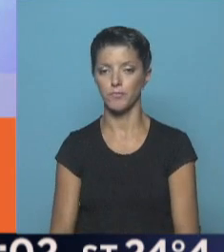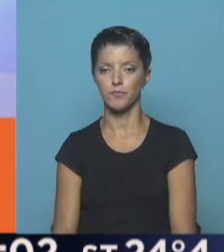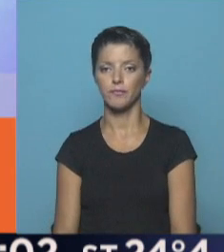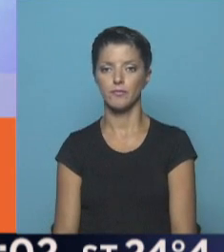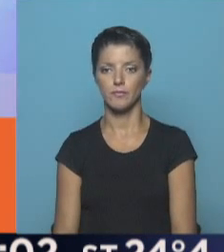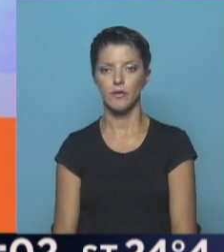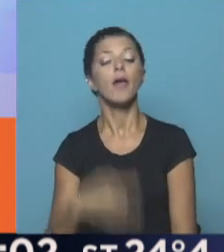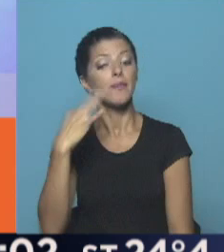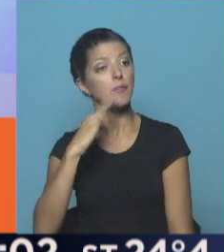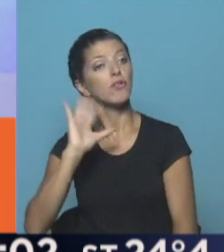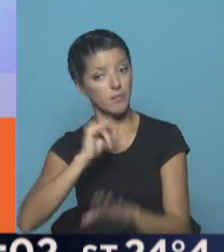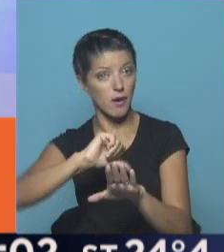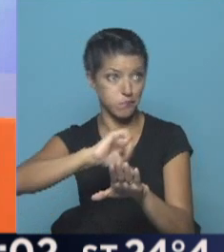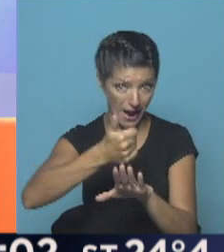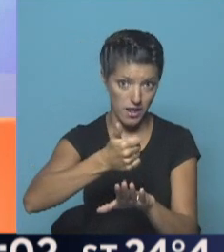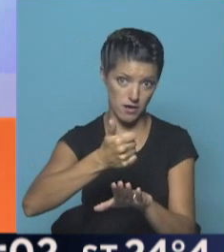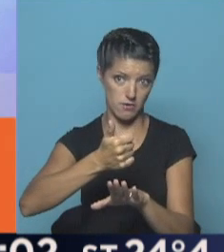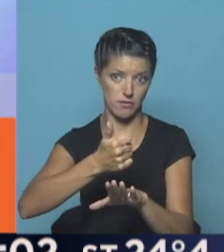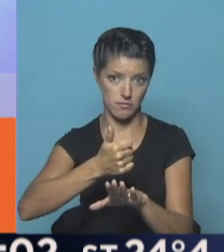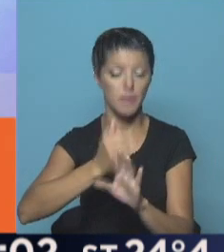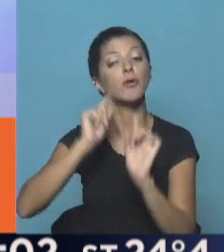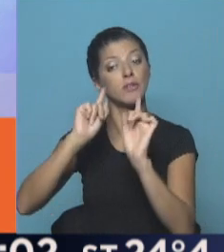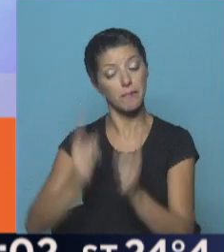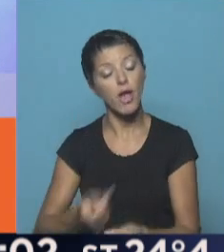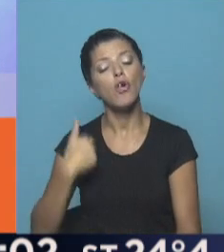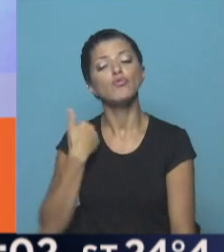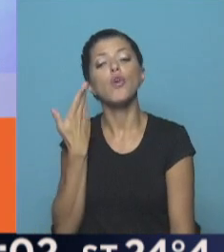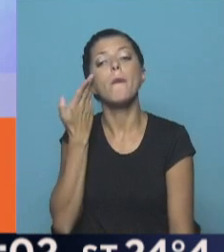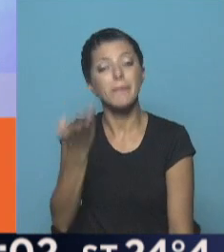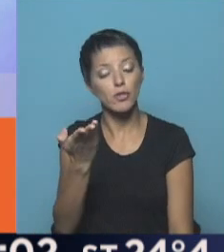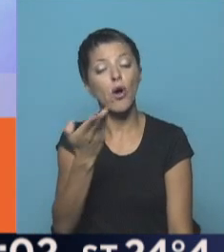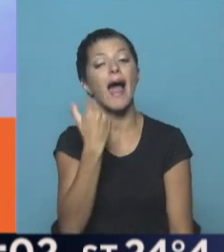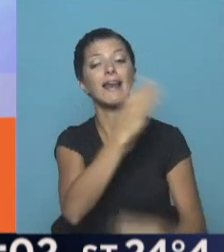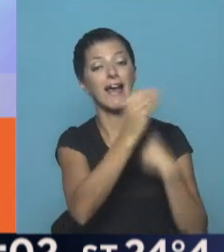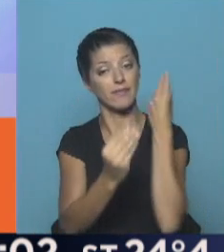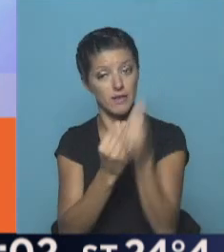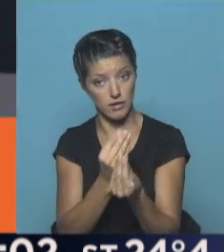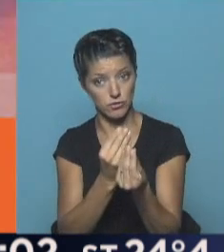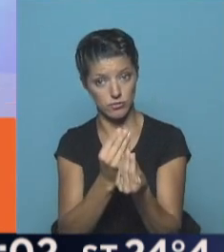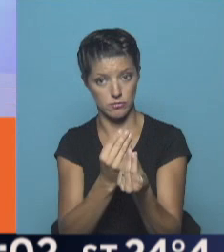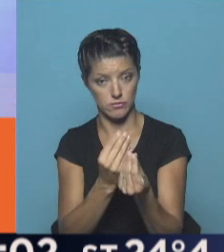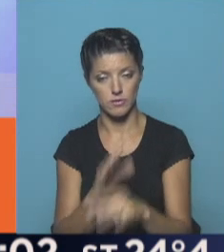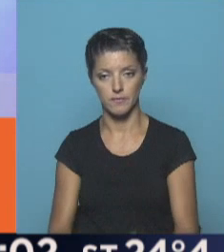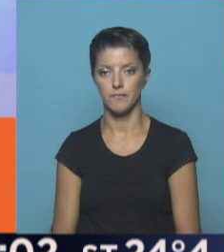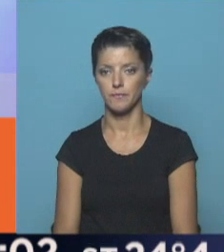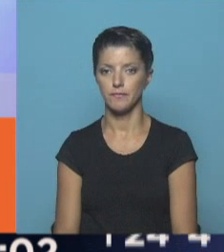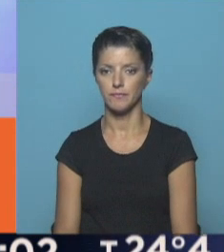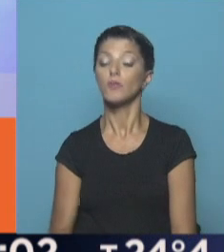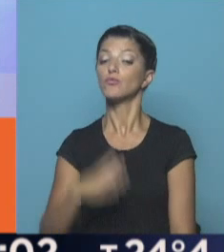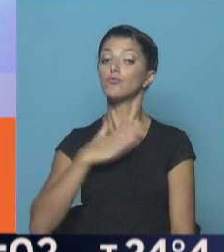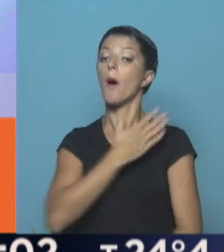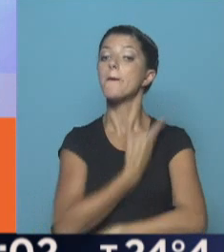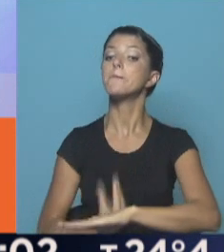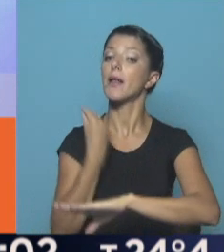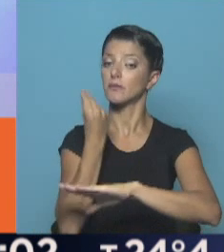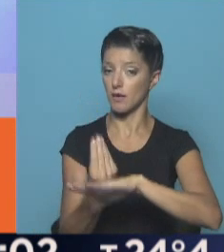con humildad, y yo lo hago. Y también pido al candidato contrario que pierda con dignidad. Ya como presidente electo, yo